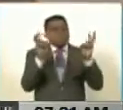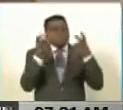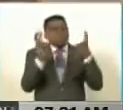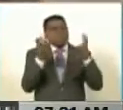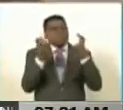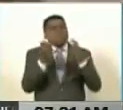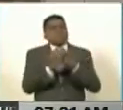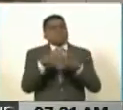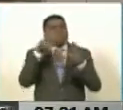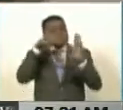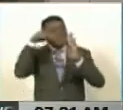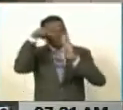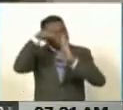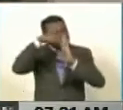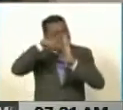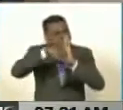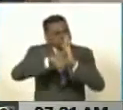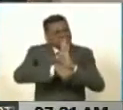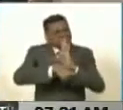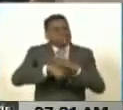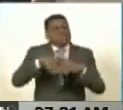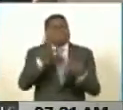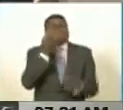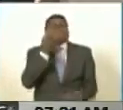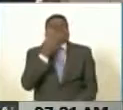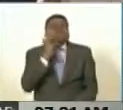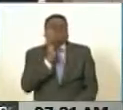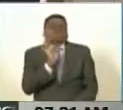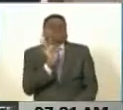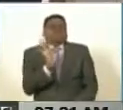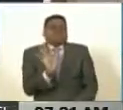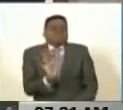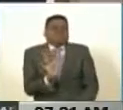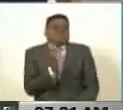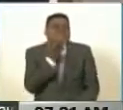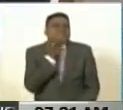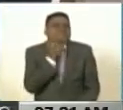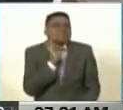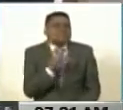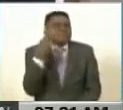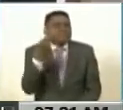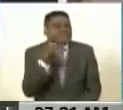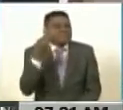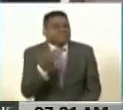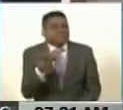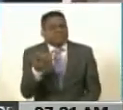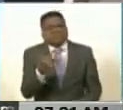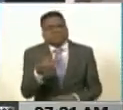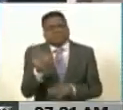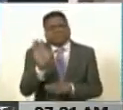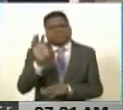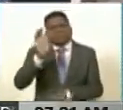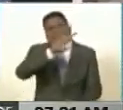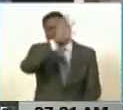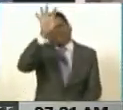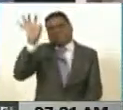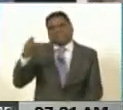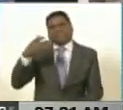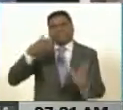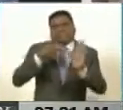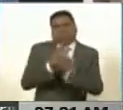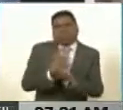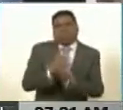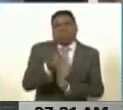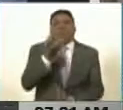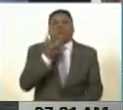tenemos las experiencias que han vivido países vecinos. Yo siempre voy a colocarte de ejemplo lo que ocurrió en Colombia.